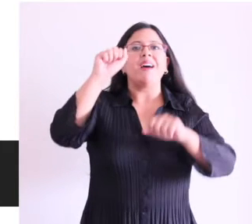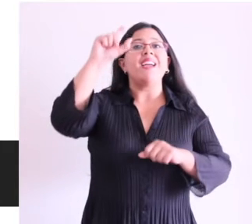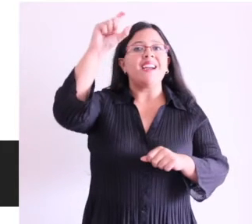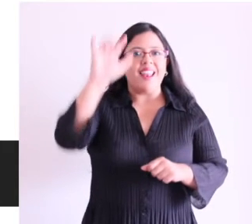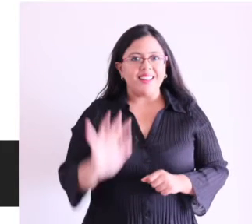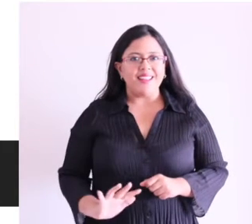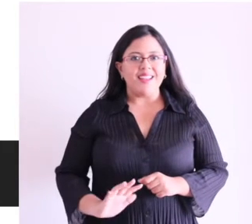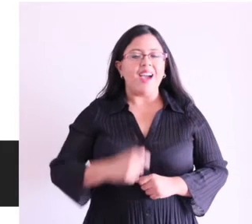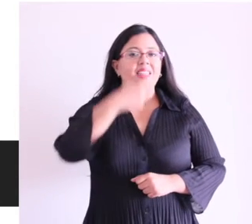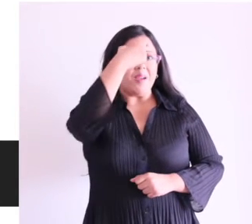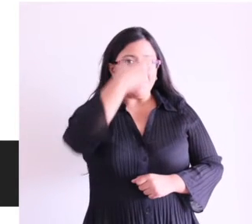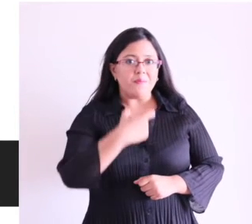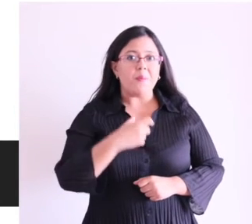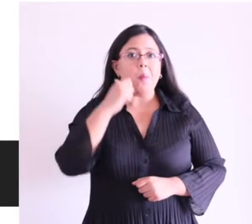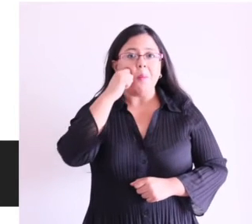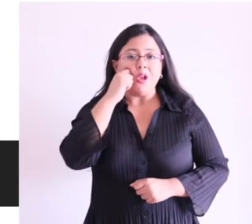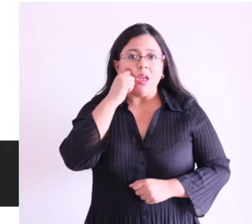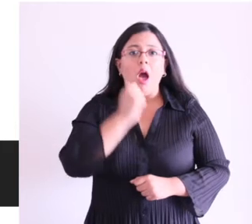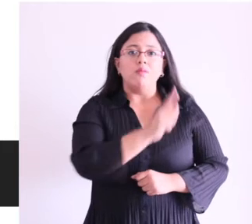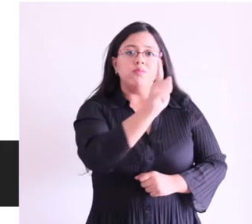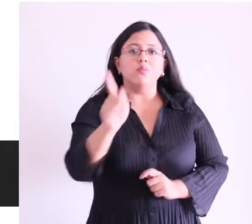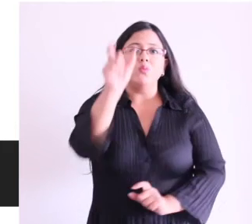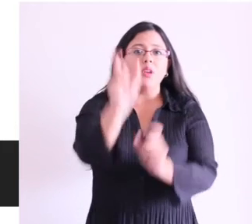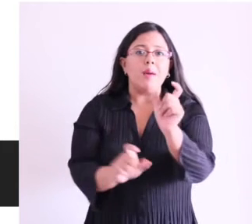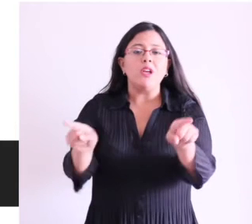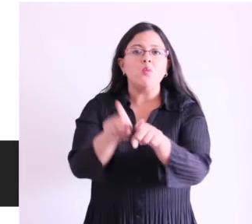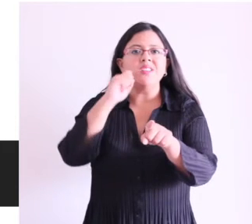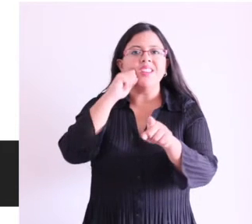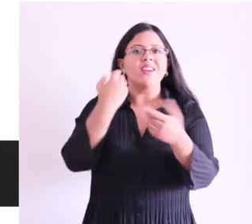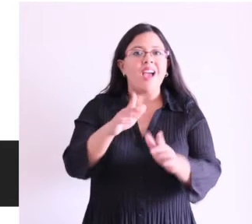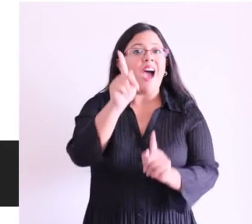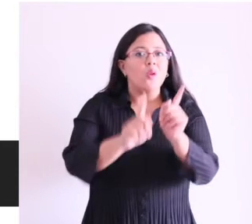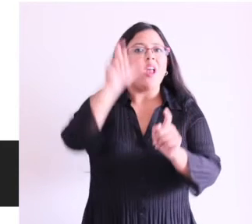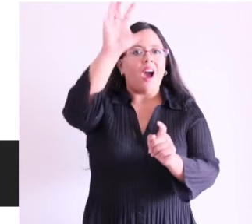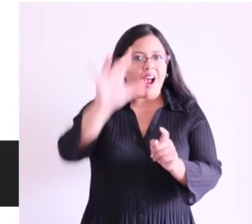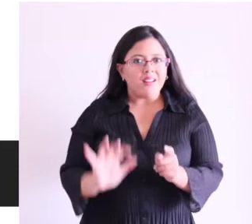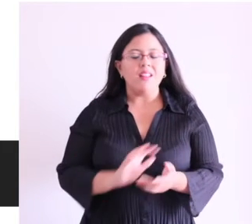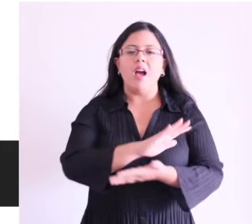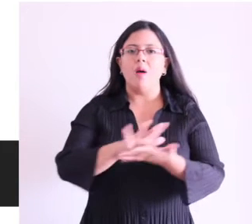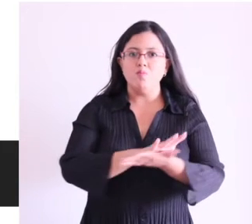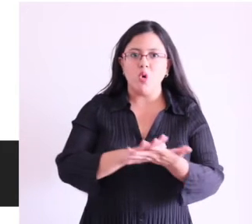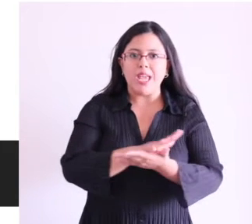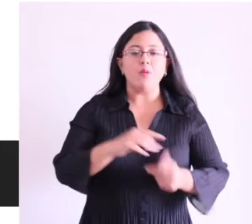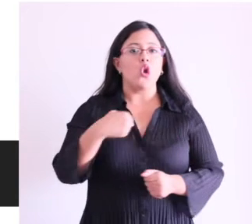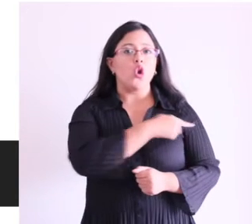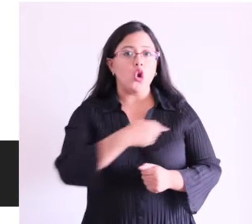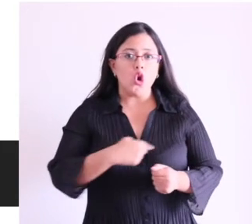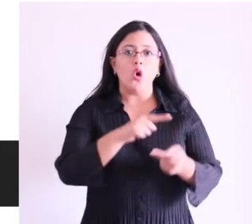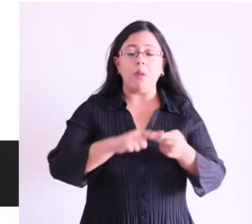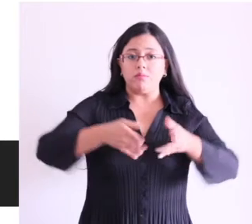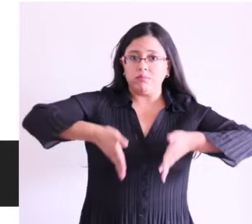personalidad, en donde a cada persona se les otorga ciertos atributos, por ejemplo, el nombre,